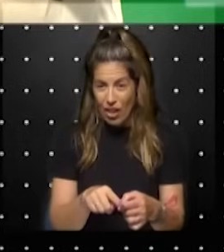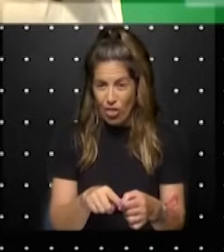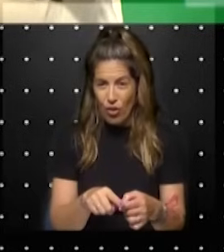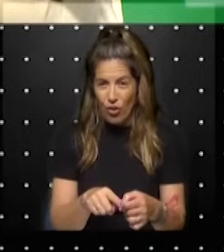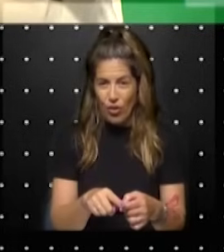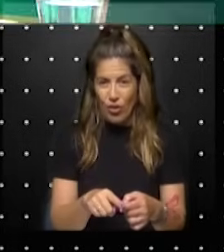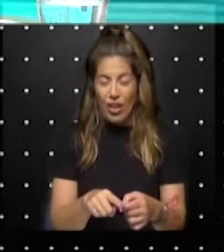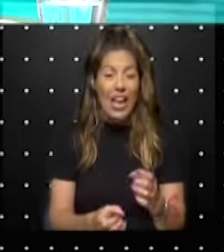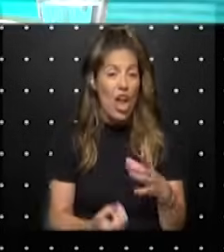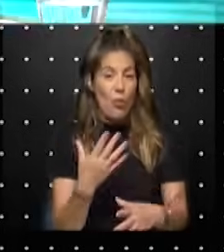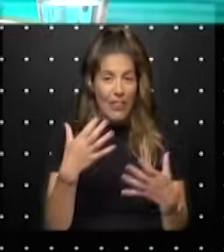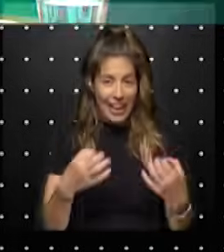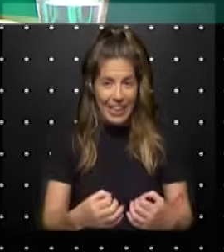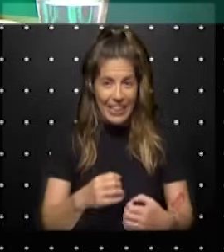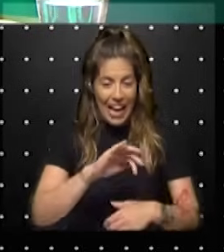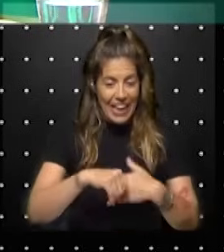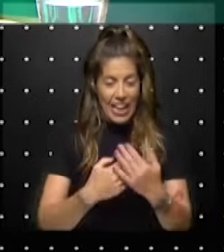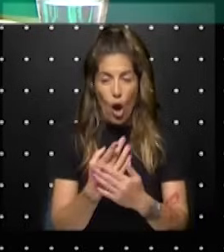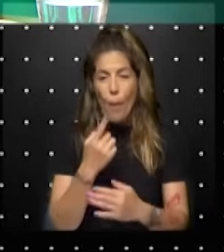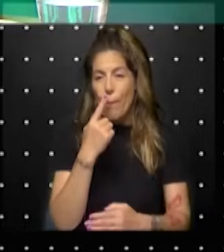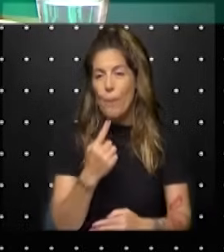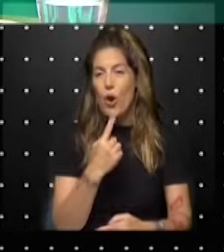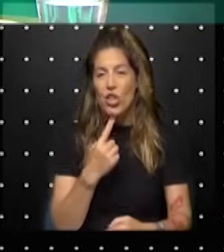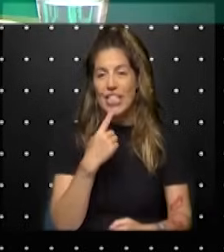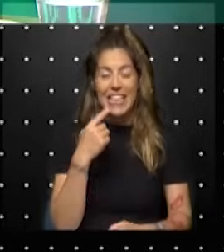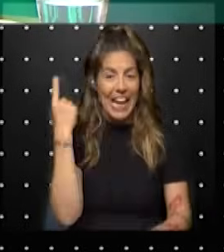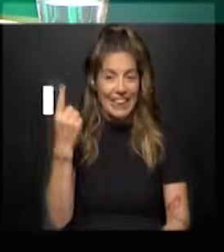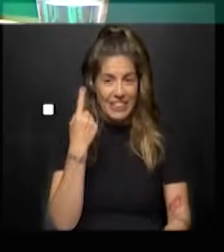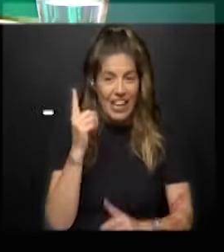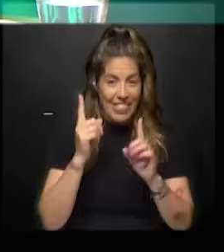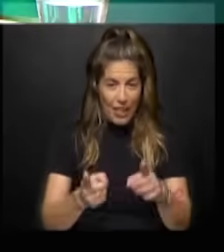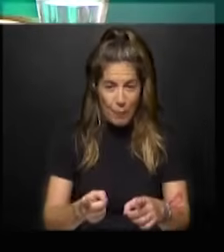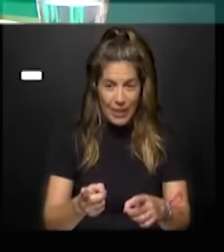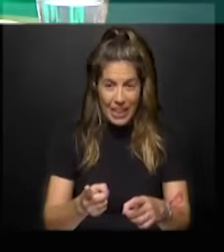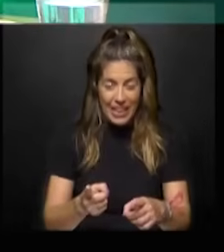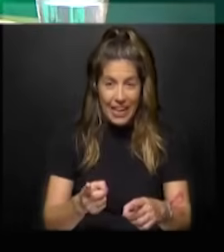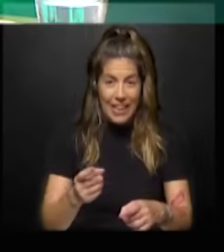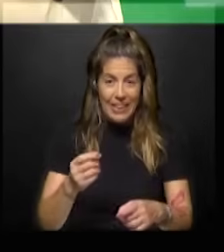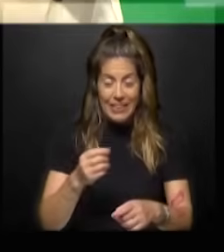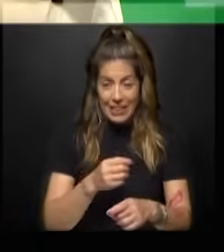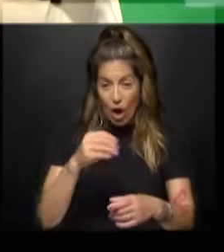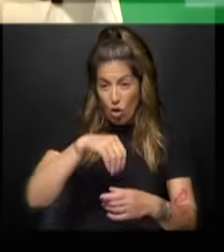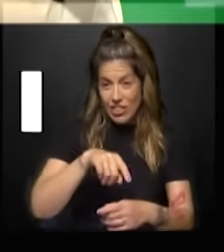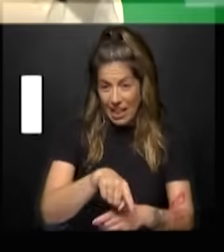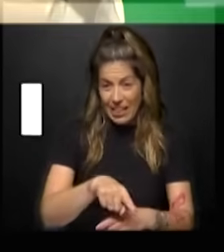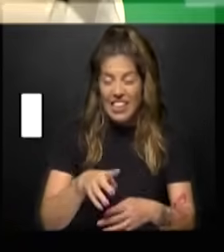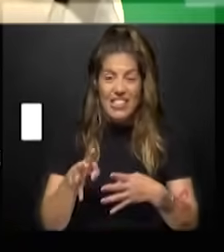Es decir, que la nueva realidad geopolítica internacional, de alguna manera, también está condicionando esa guerra.